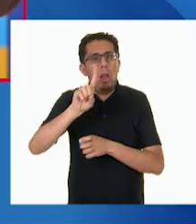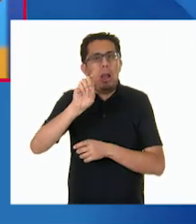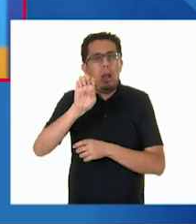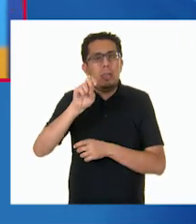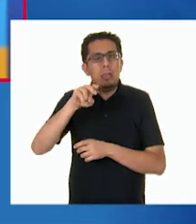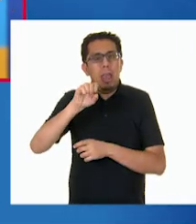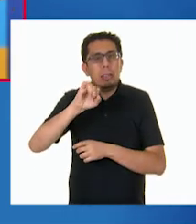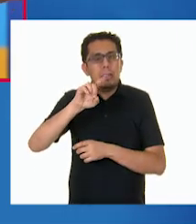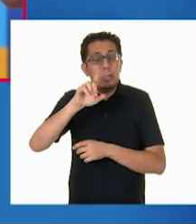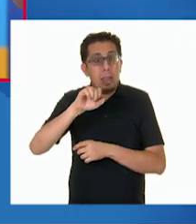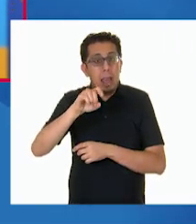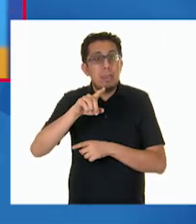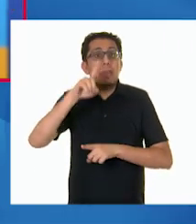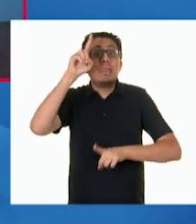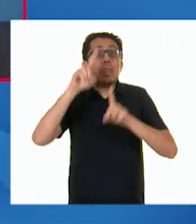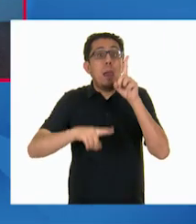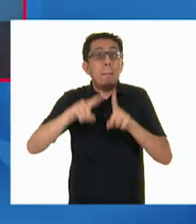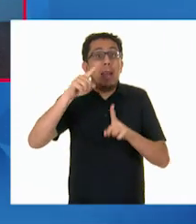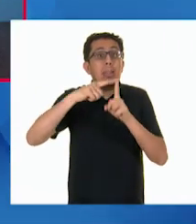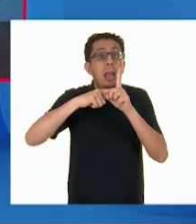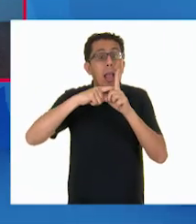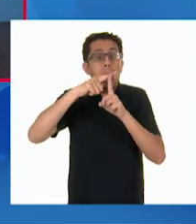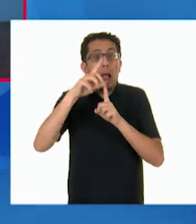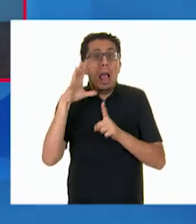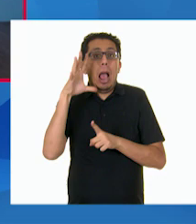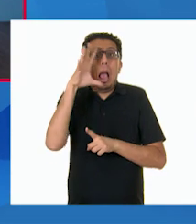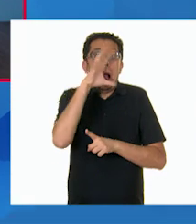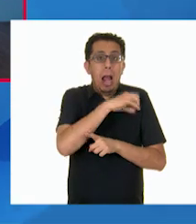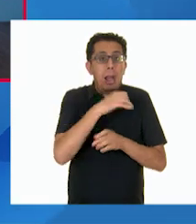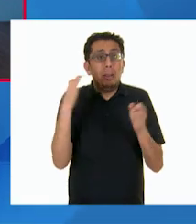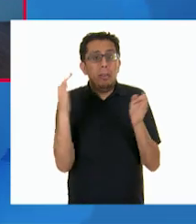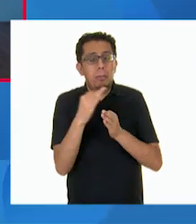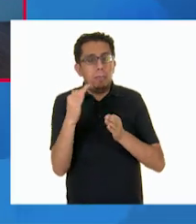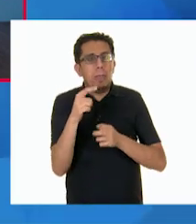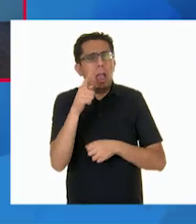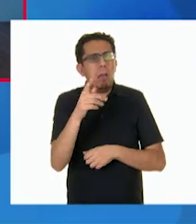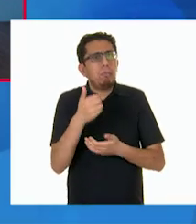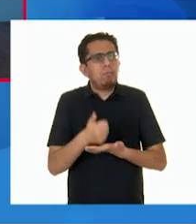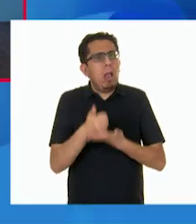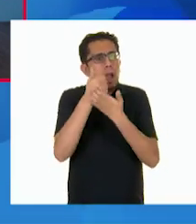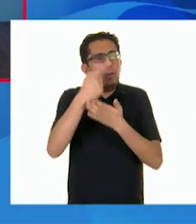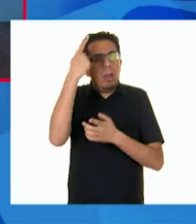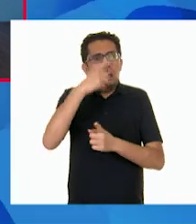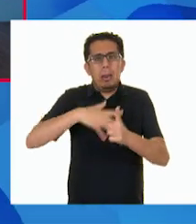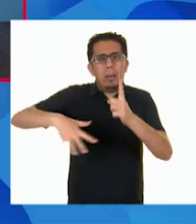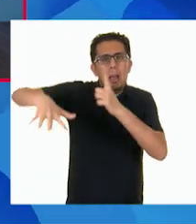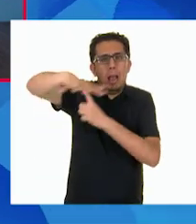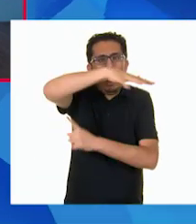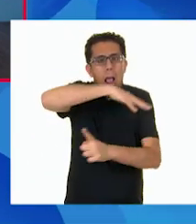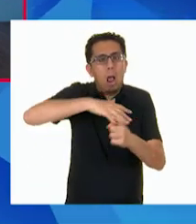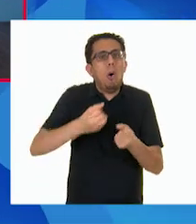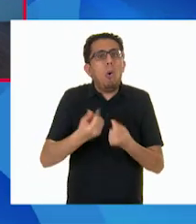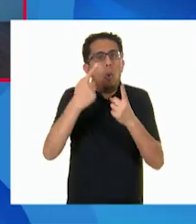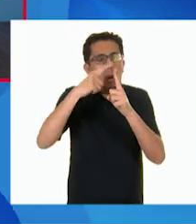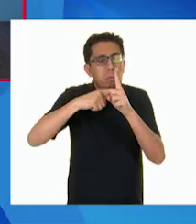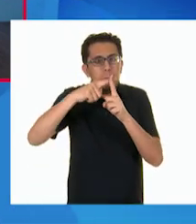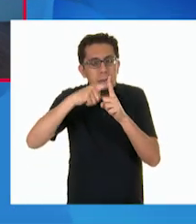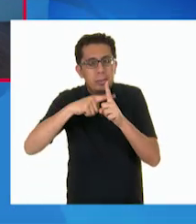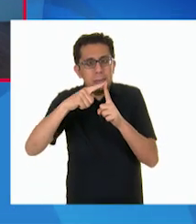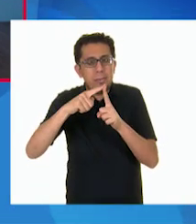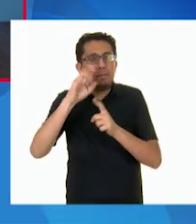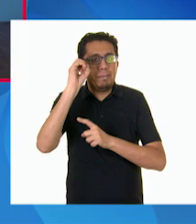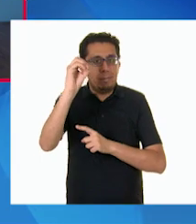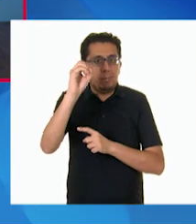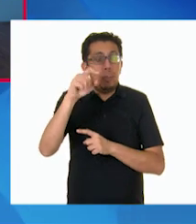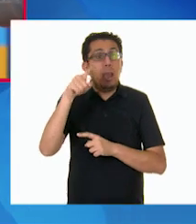líquidos, va a depender de la temperatura. Con esto yo puedo medir la temperatura ambiente. Cuando cambie la temperatura ambiente,